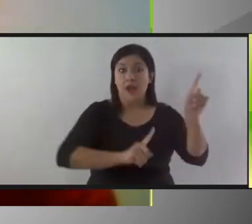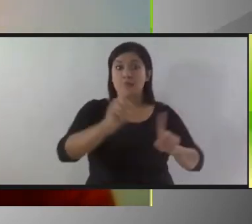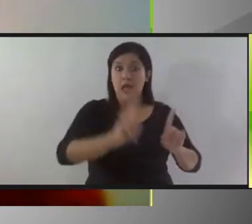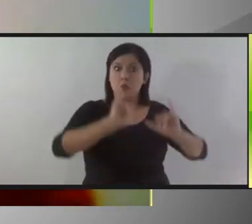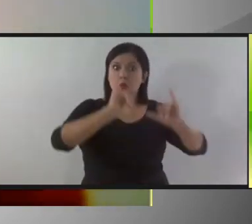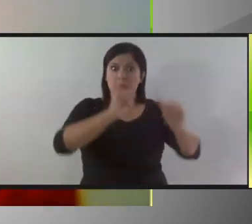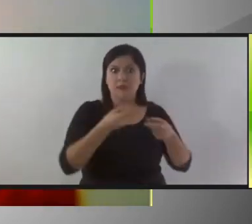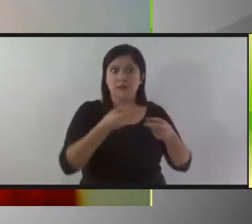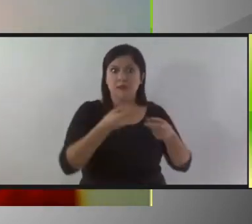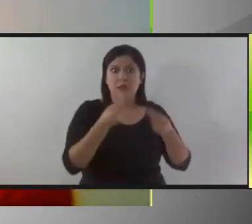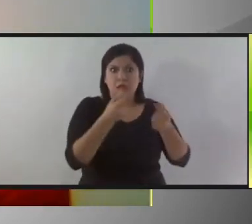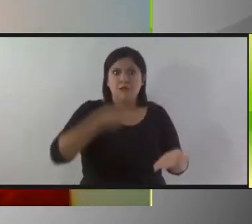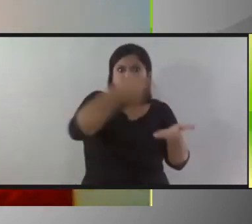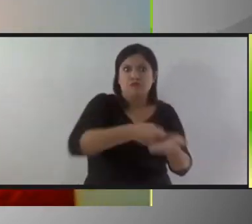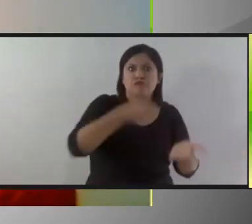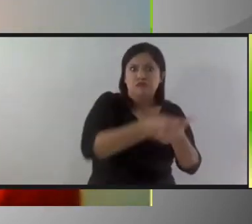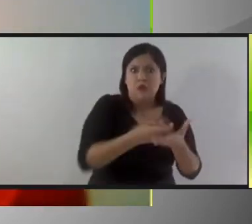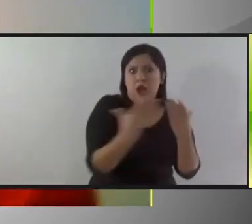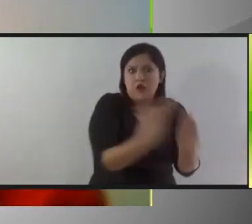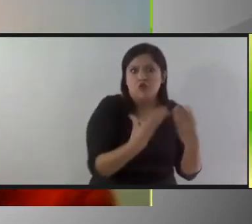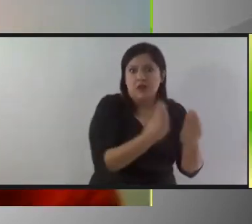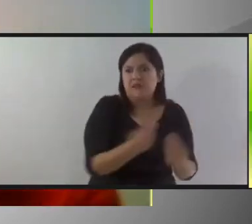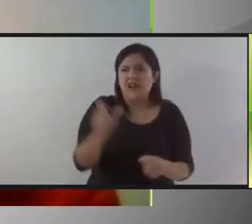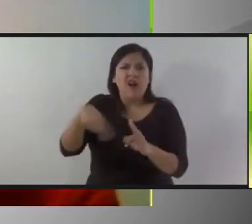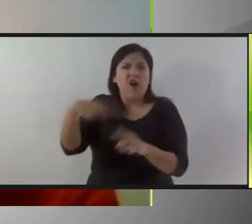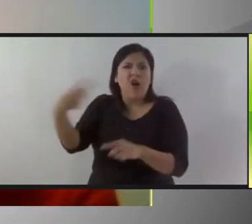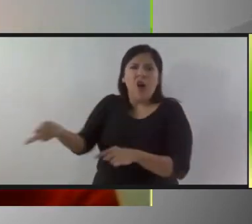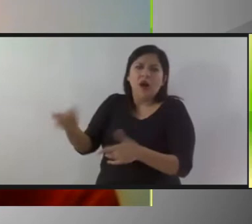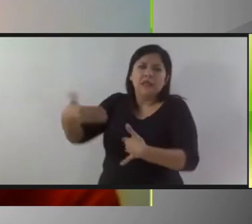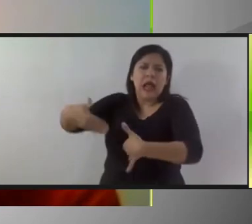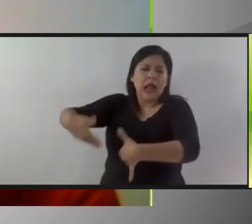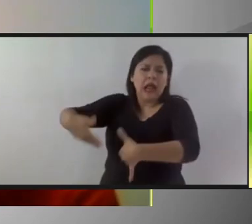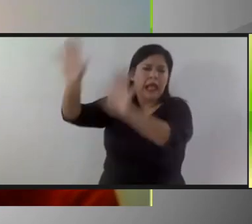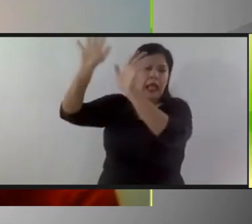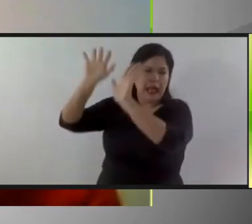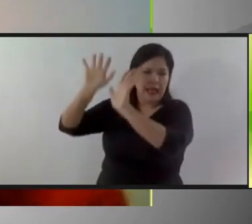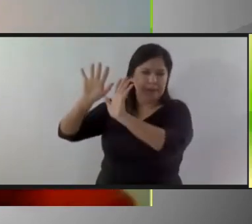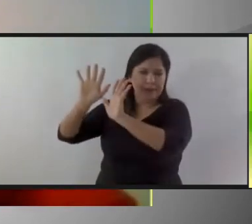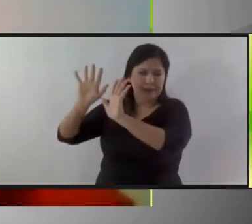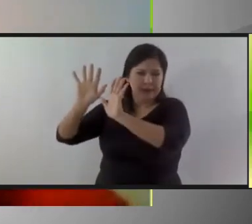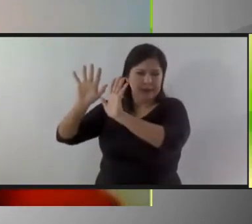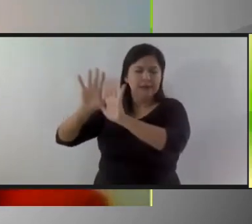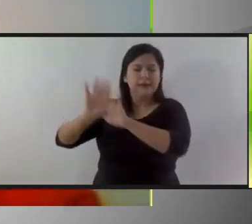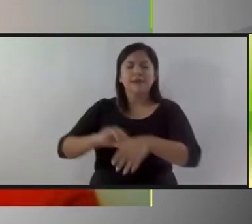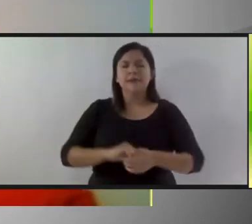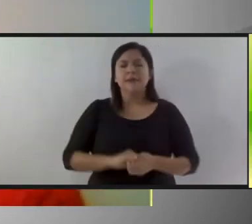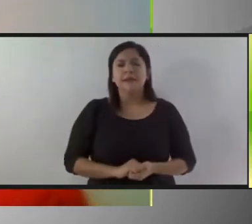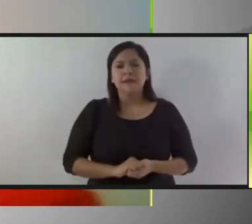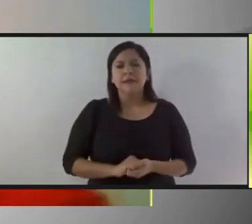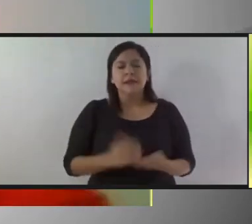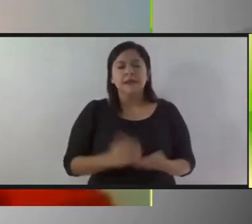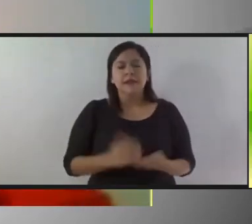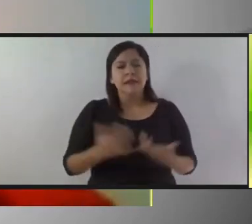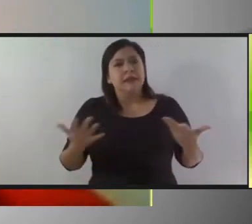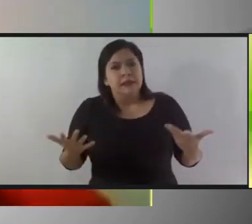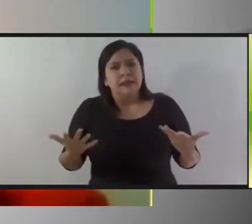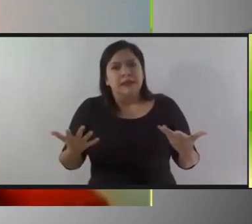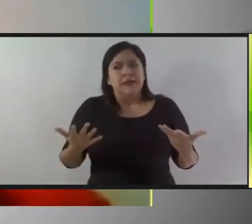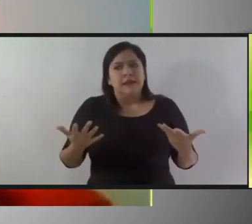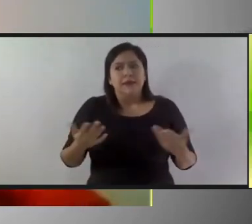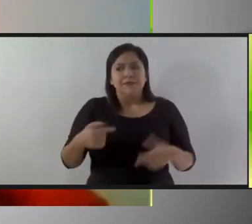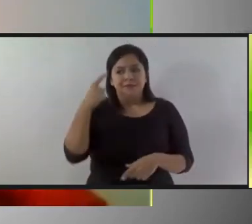algunas personas mientras que se deja morir a otras, ya sea por acción o por omisión. Entonces, en